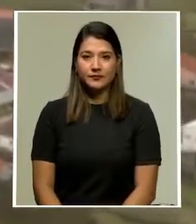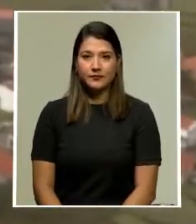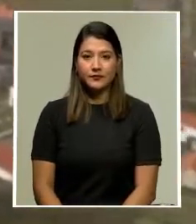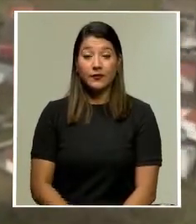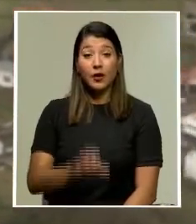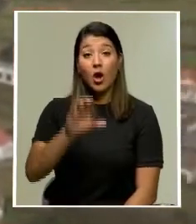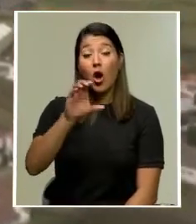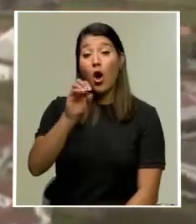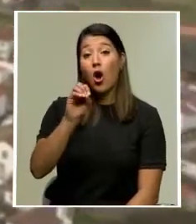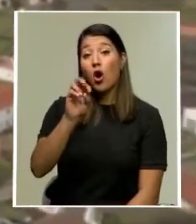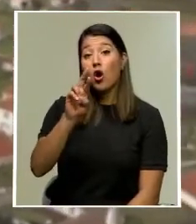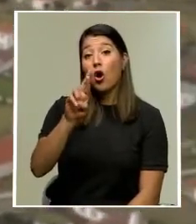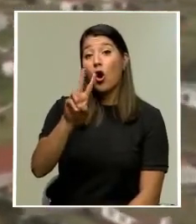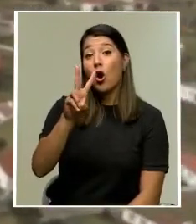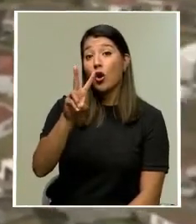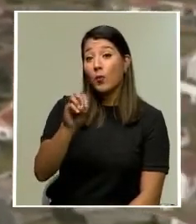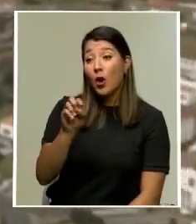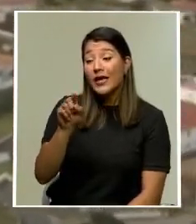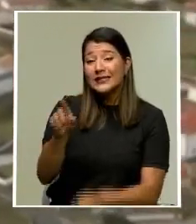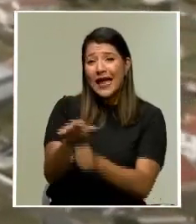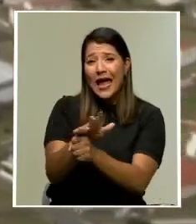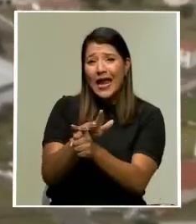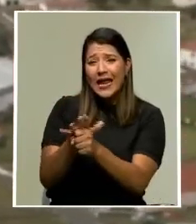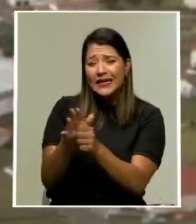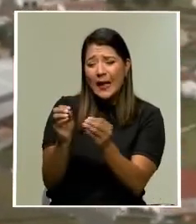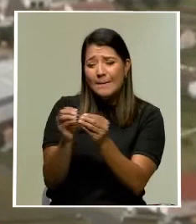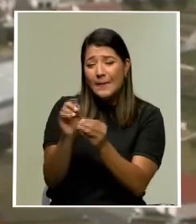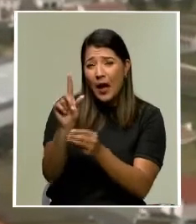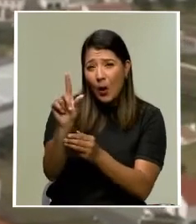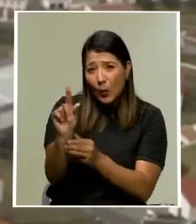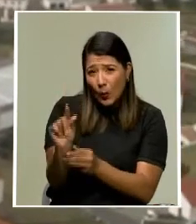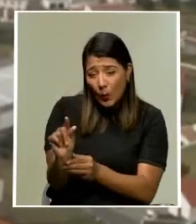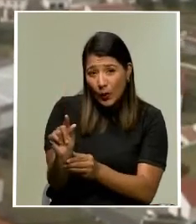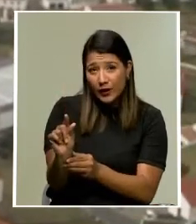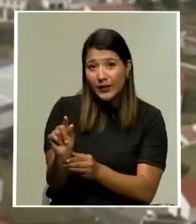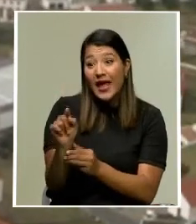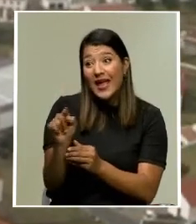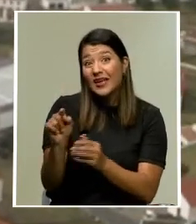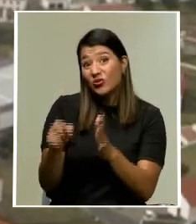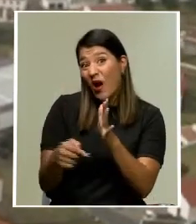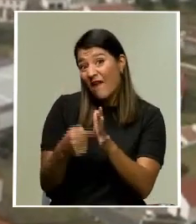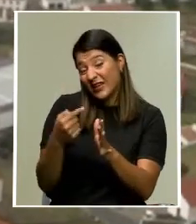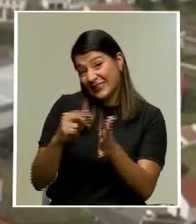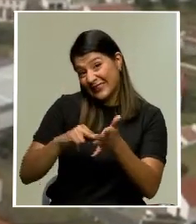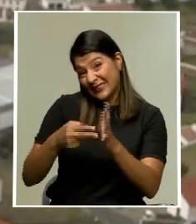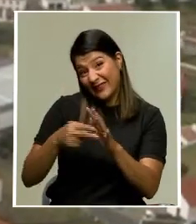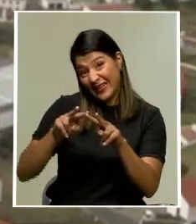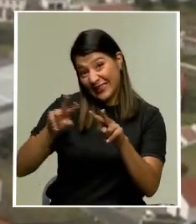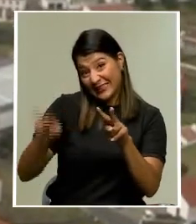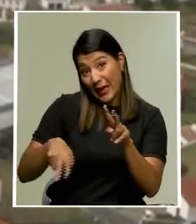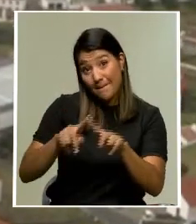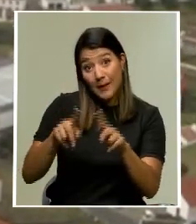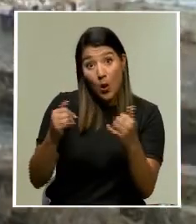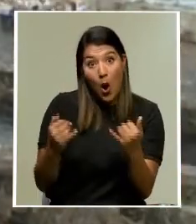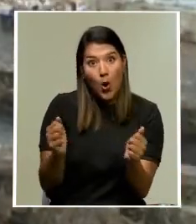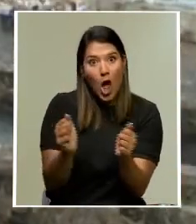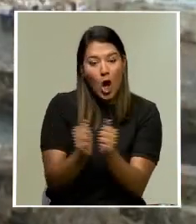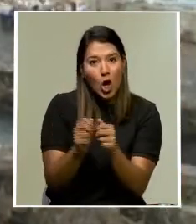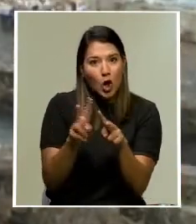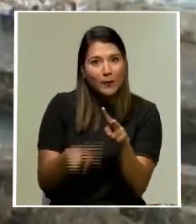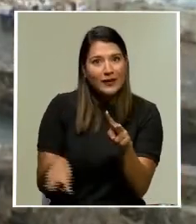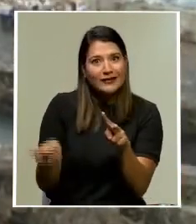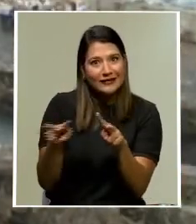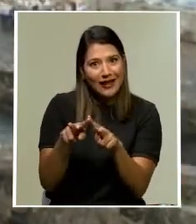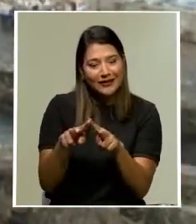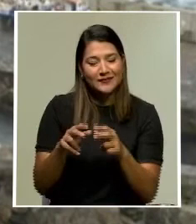Corvo es la isla más pequeña de las Azores. Un hecho que suele reportarle numerosas desventajas, pero que en estos tiempos de pandemia se ha convertido en una